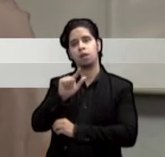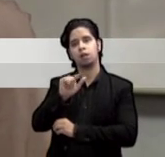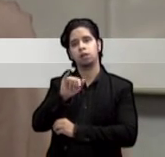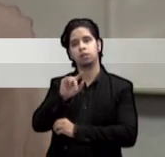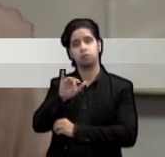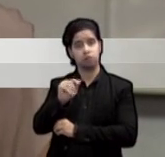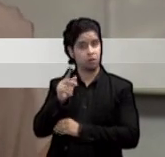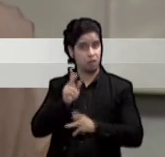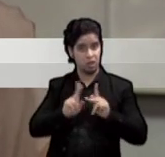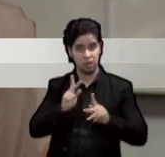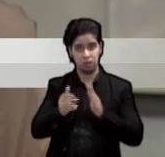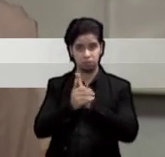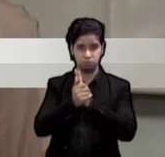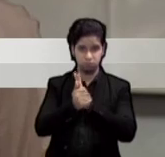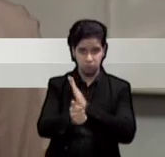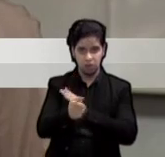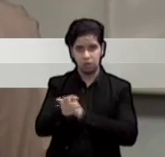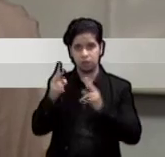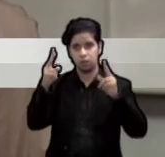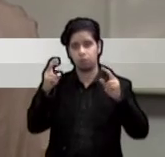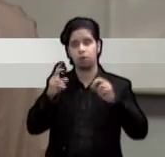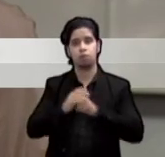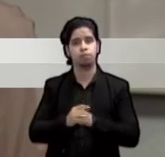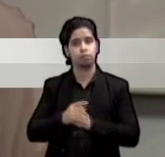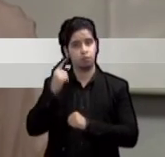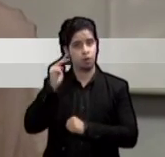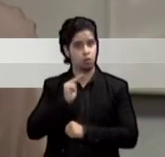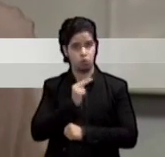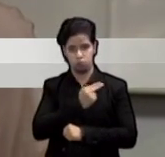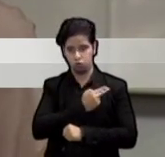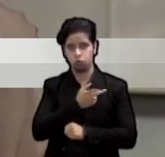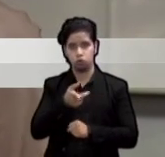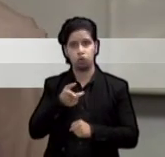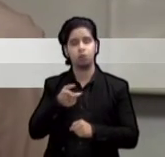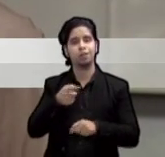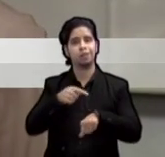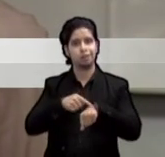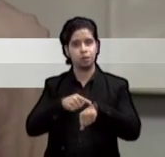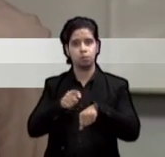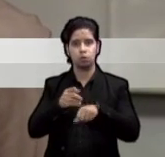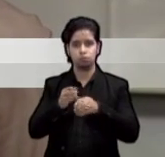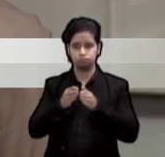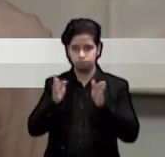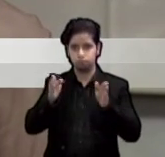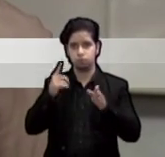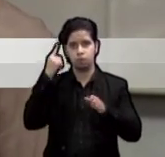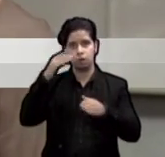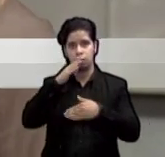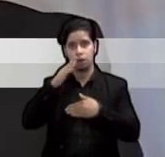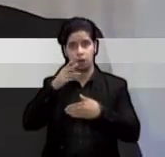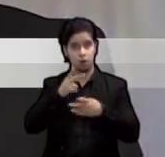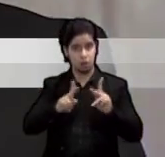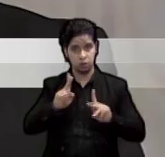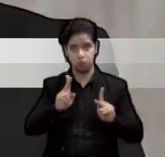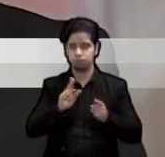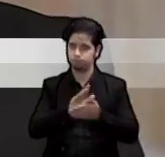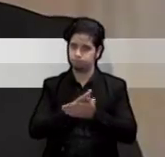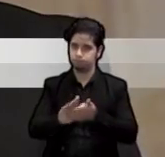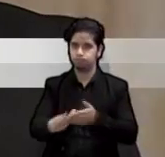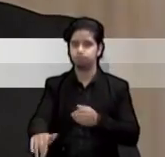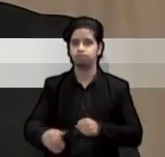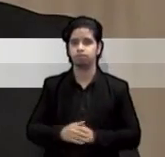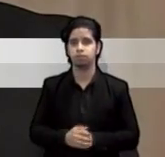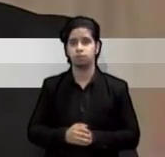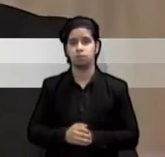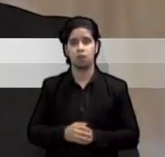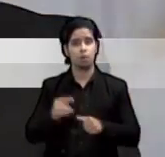de los expertos, ¿no?, en el tema, y para nosotros es un gusto poder abrir ese espacio nuevamente aquí en el canal. ¿Cómo ahora vamos a lograr